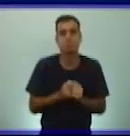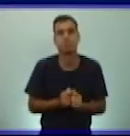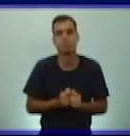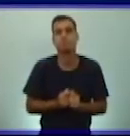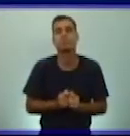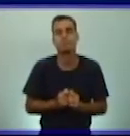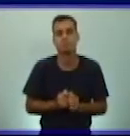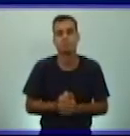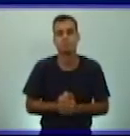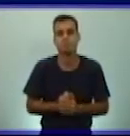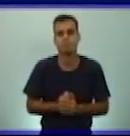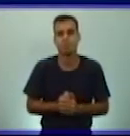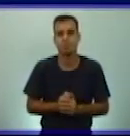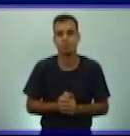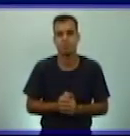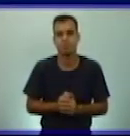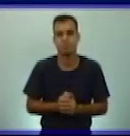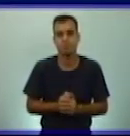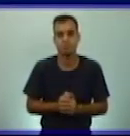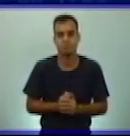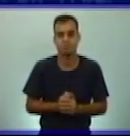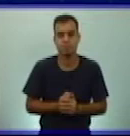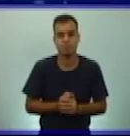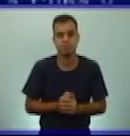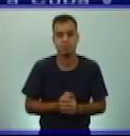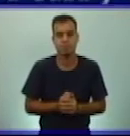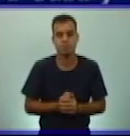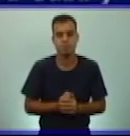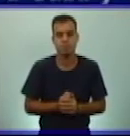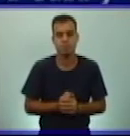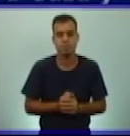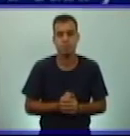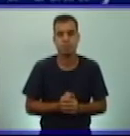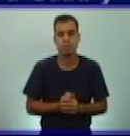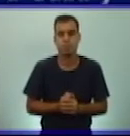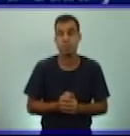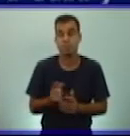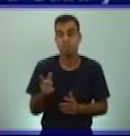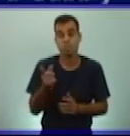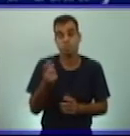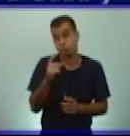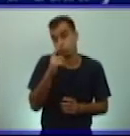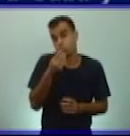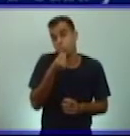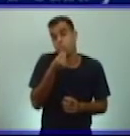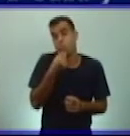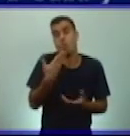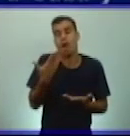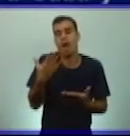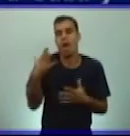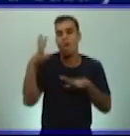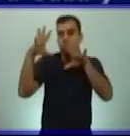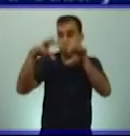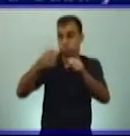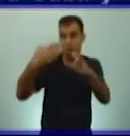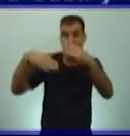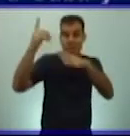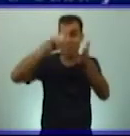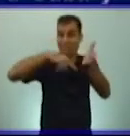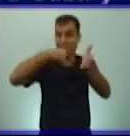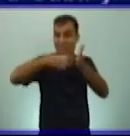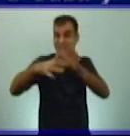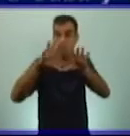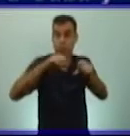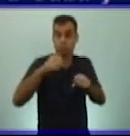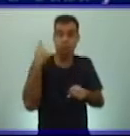las islas vecinas. Su posición geográfica sirvió también a la toma de La Habana por los ingleses en 1762.